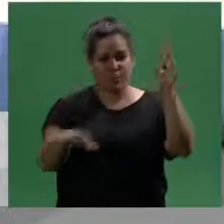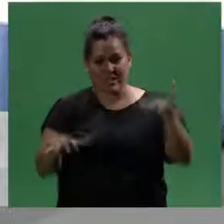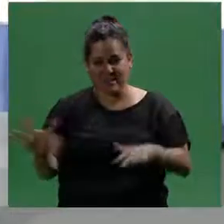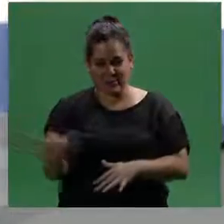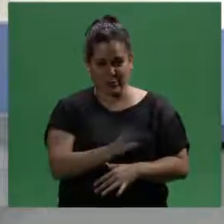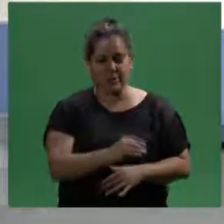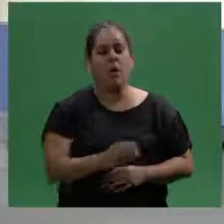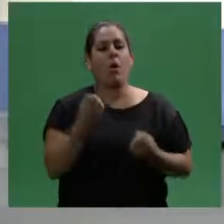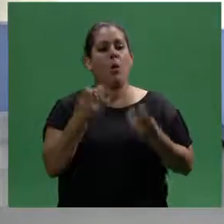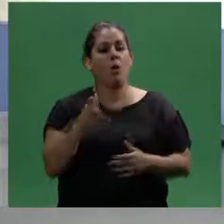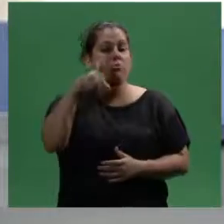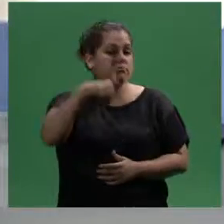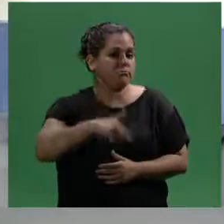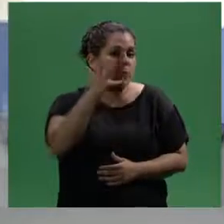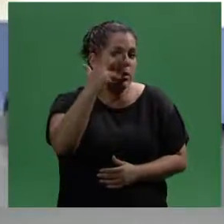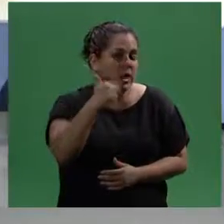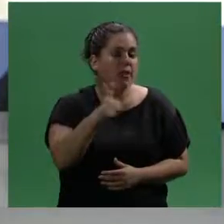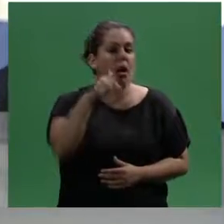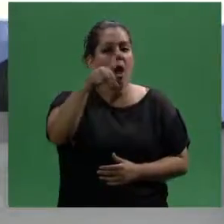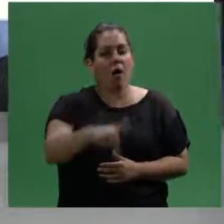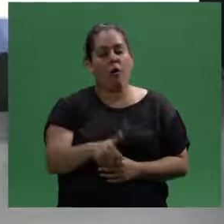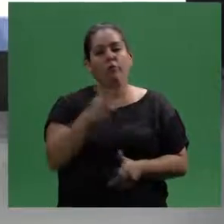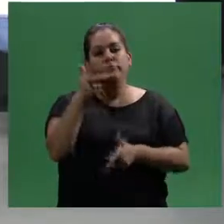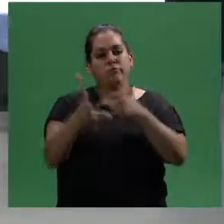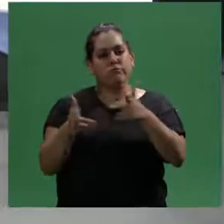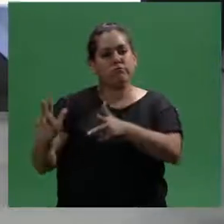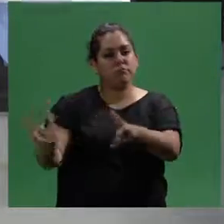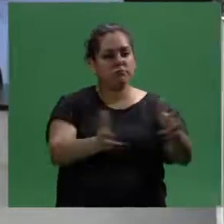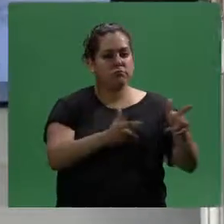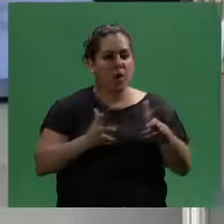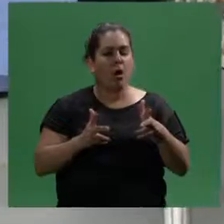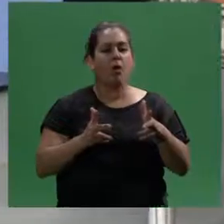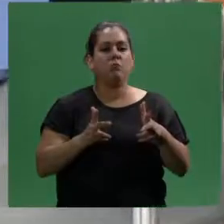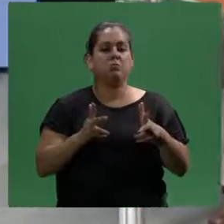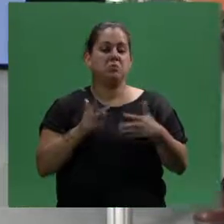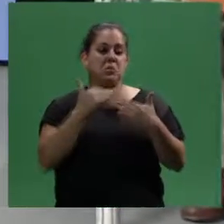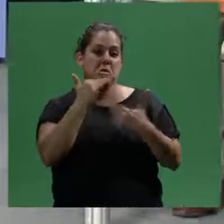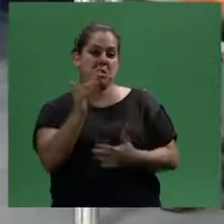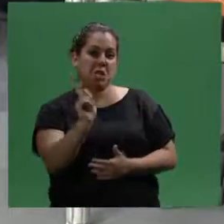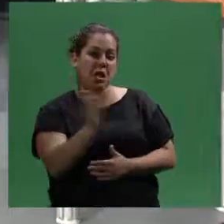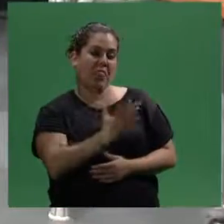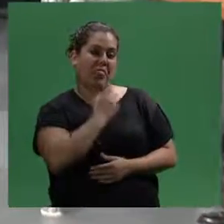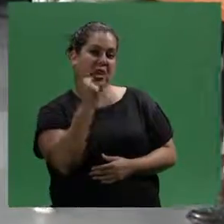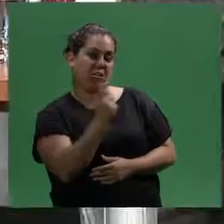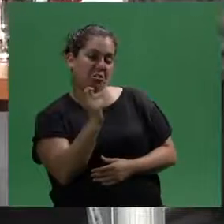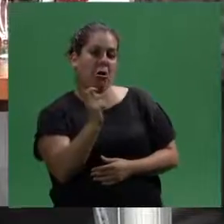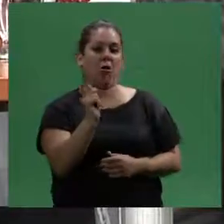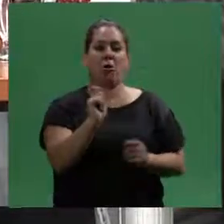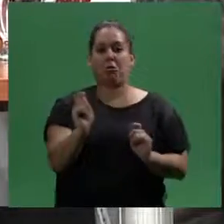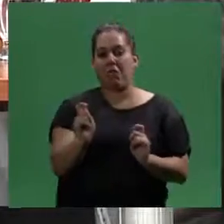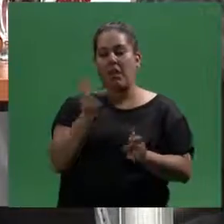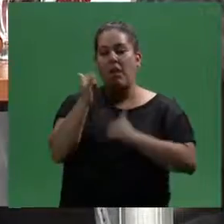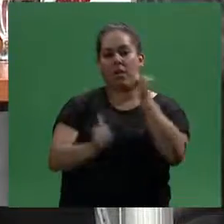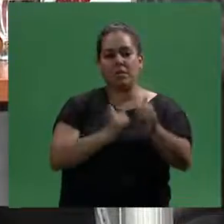Gracias. Bueno, me gustaría que empecemos a charlar un poco, quizás el director o no sé, ustedes me pueden decir quién me